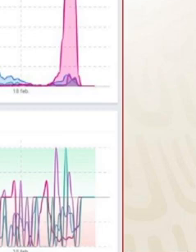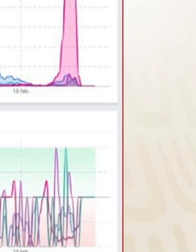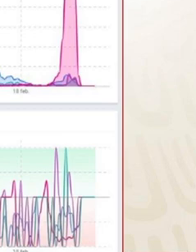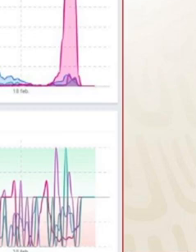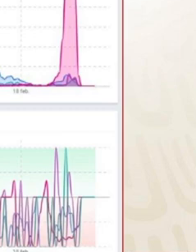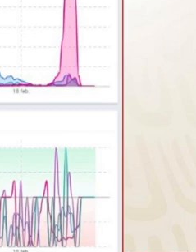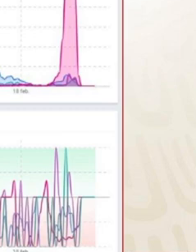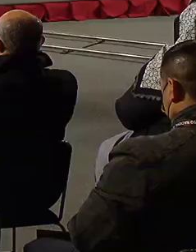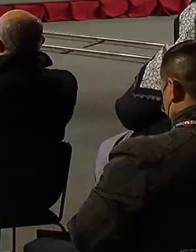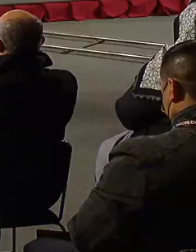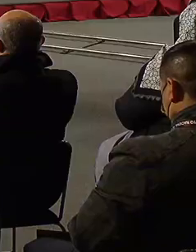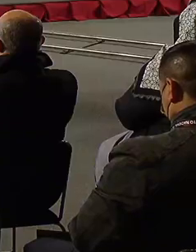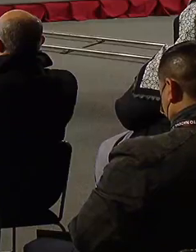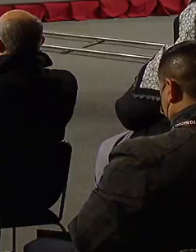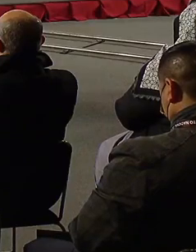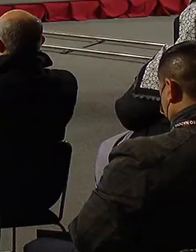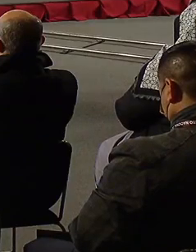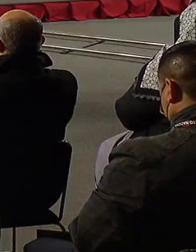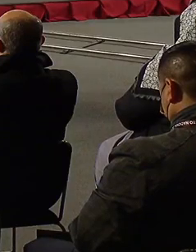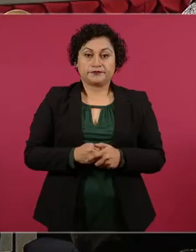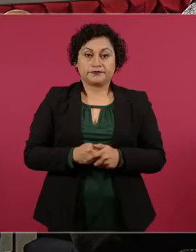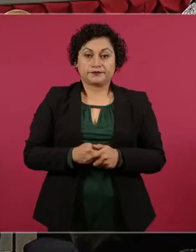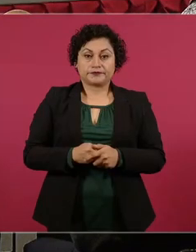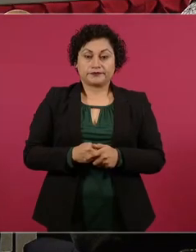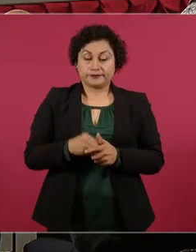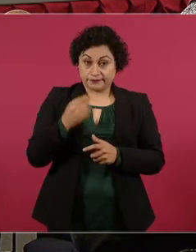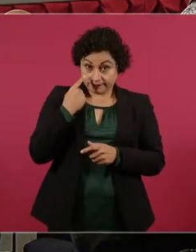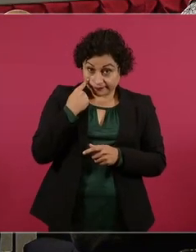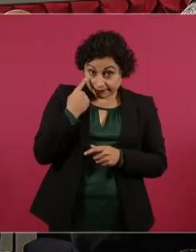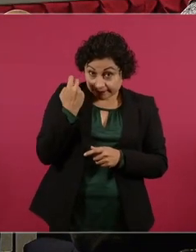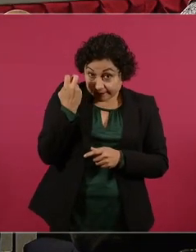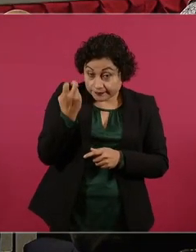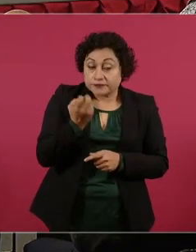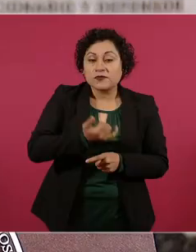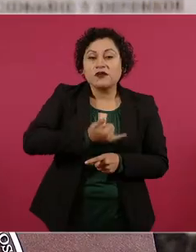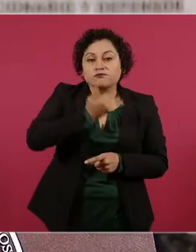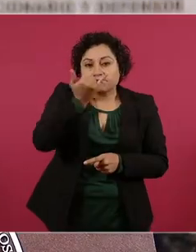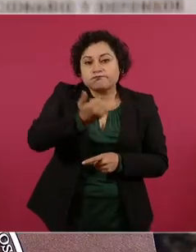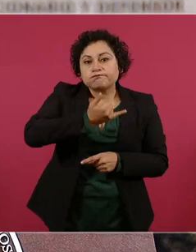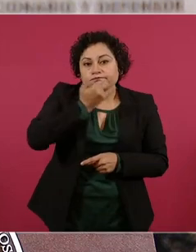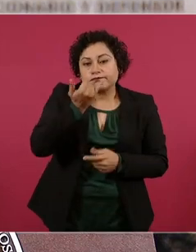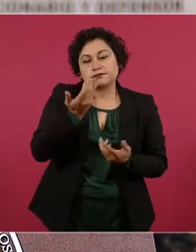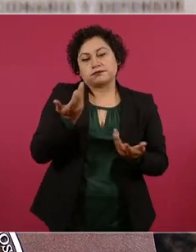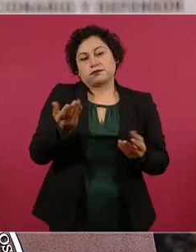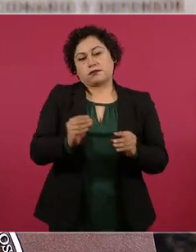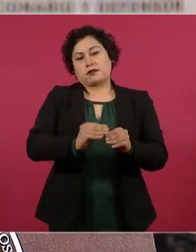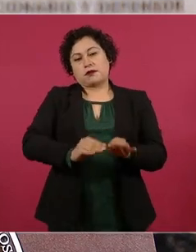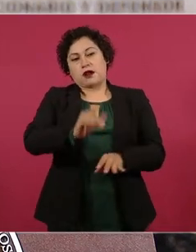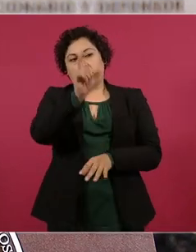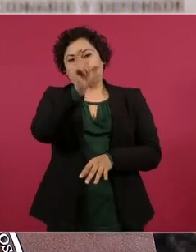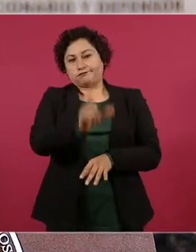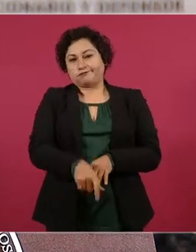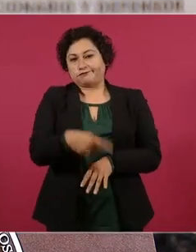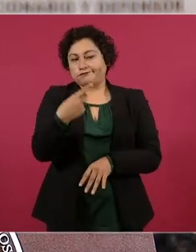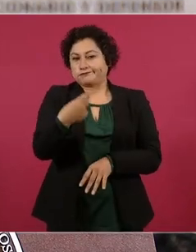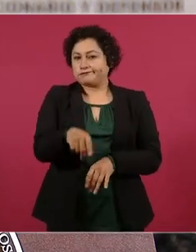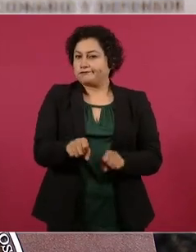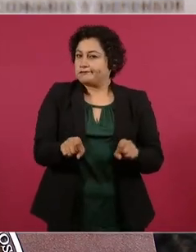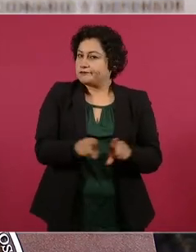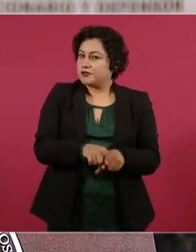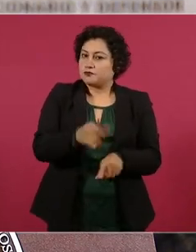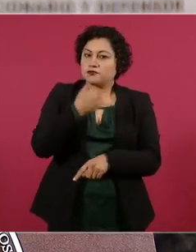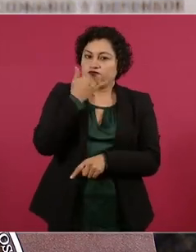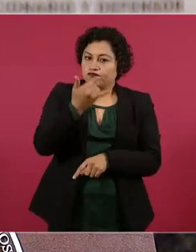se equivocan. Bueno, esto es solamente una prueba, pero otro